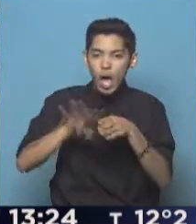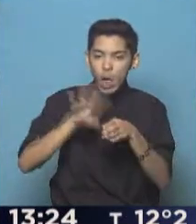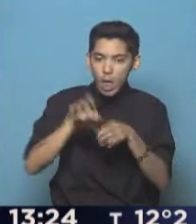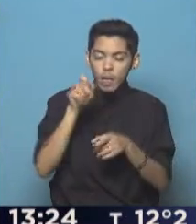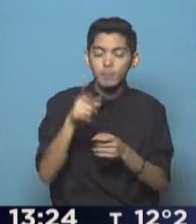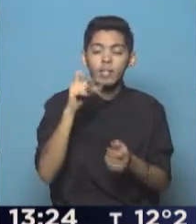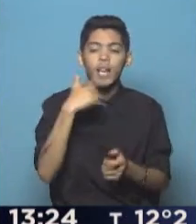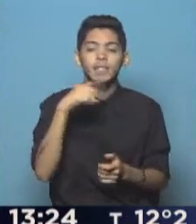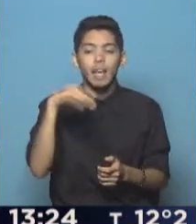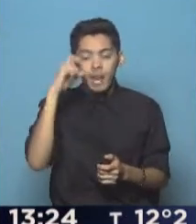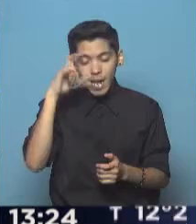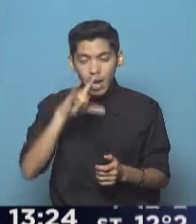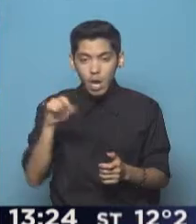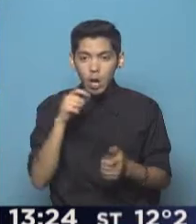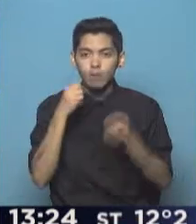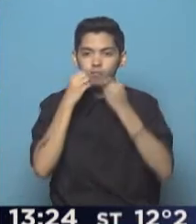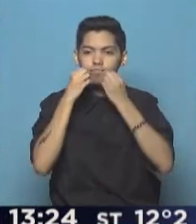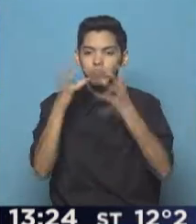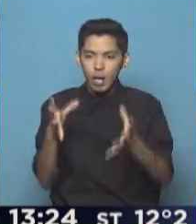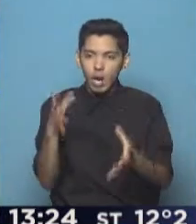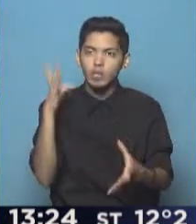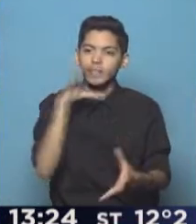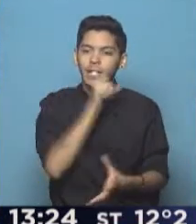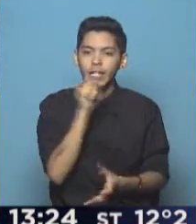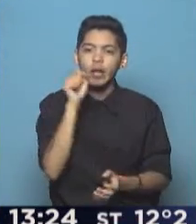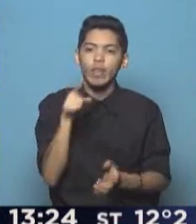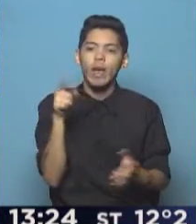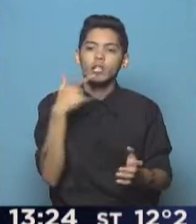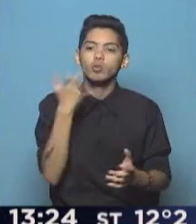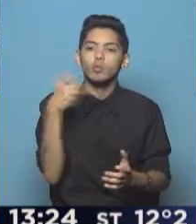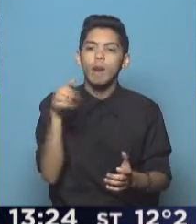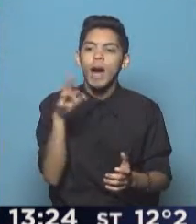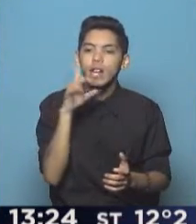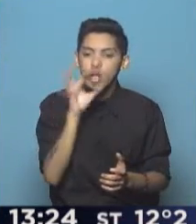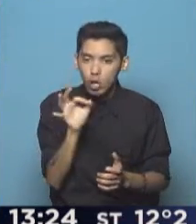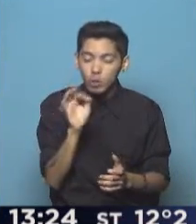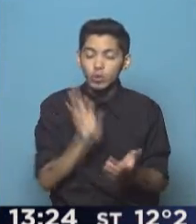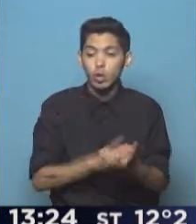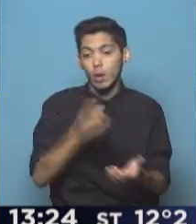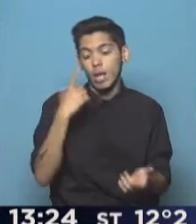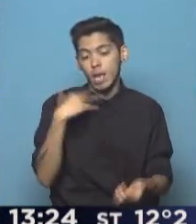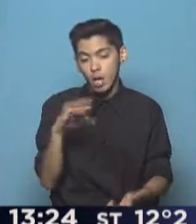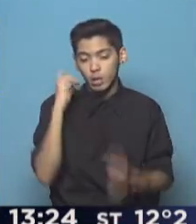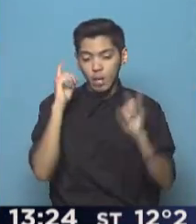Casanello acaba de dictar el secreto de sumario en la causa de los hijos y del propio Martín Báez.